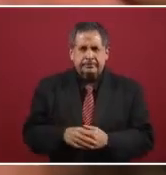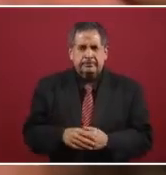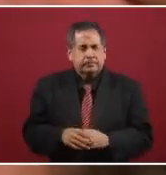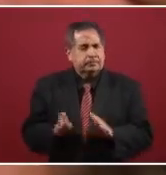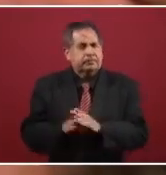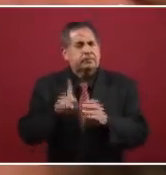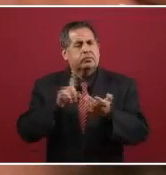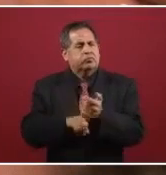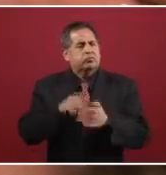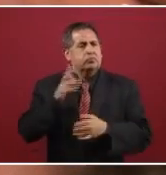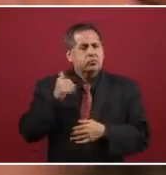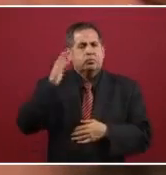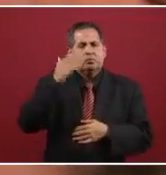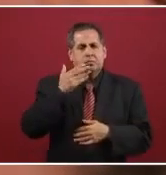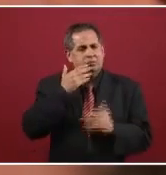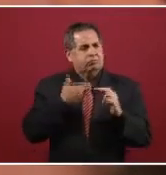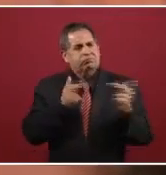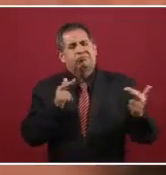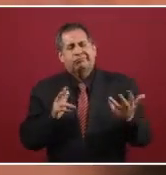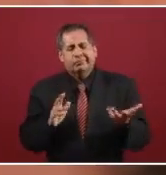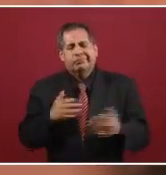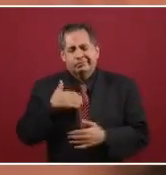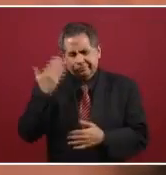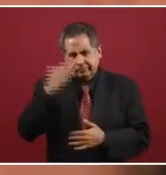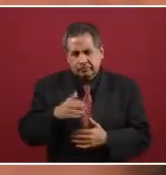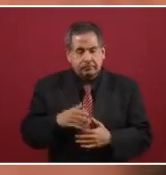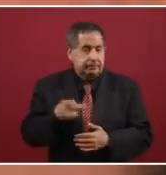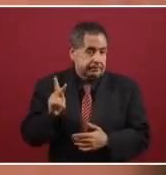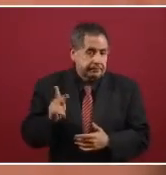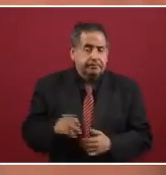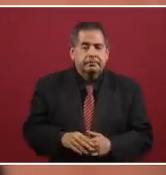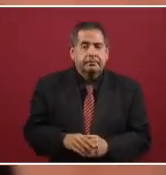sido nuestra relación. Pero